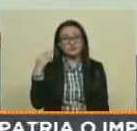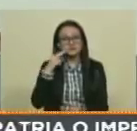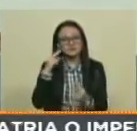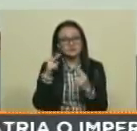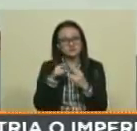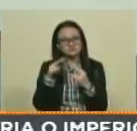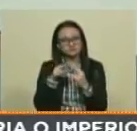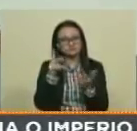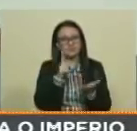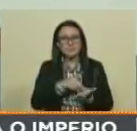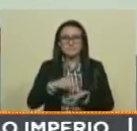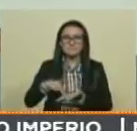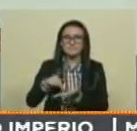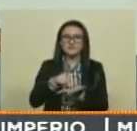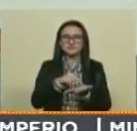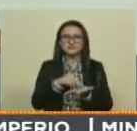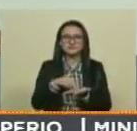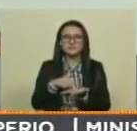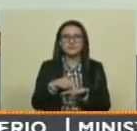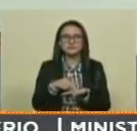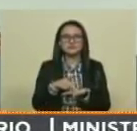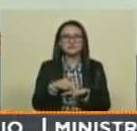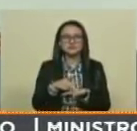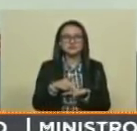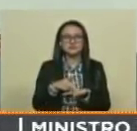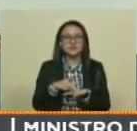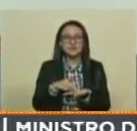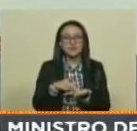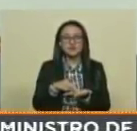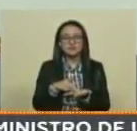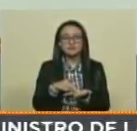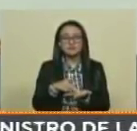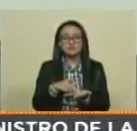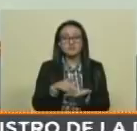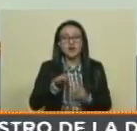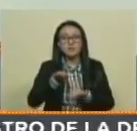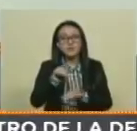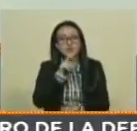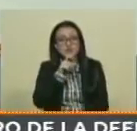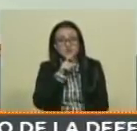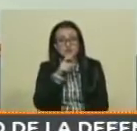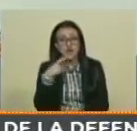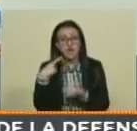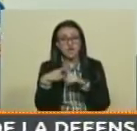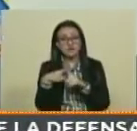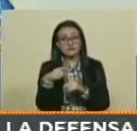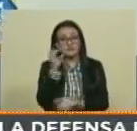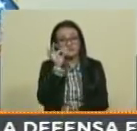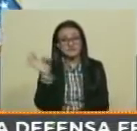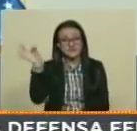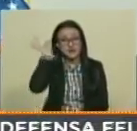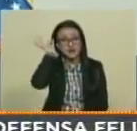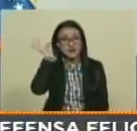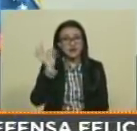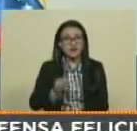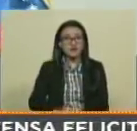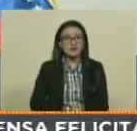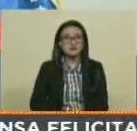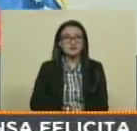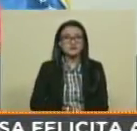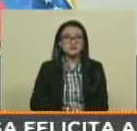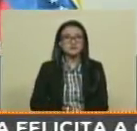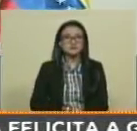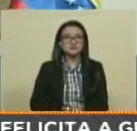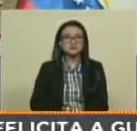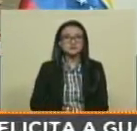y participación del despacho de la exfiscal y con apoyo de escritorios jurídicos privados, de los cuales